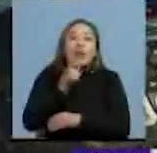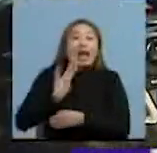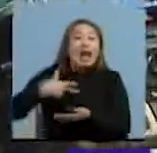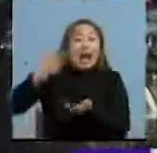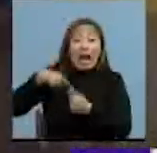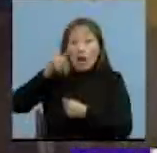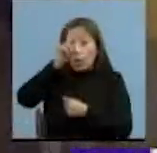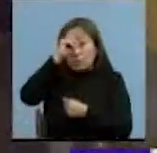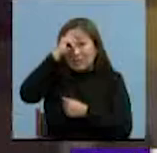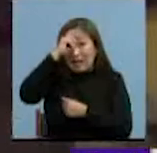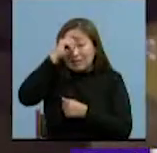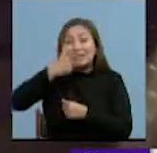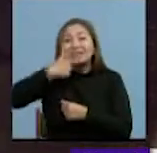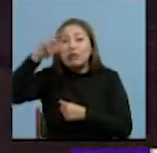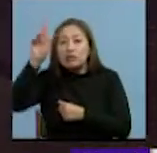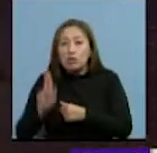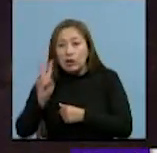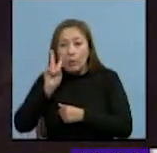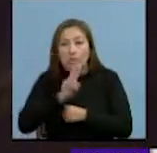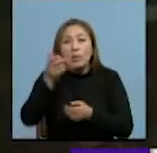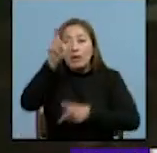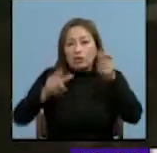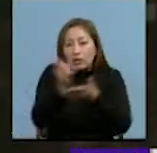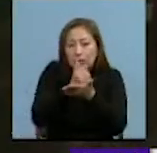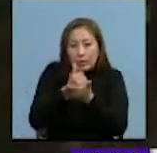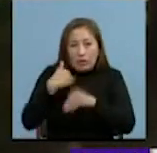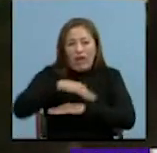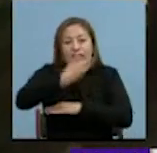Hospital San Roque, donde vamos a ver la gente que nos está esperando.